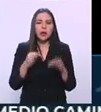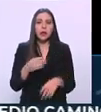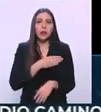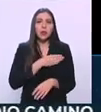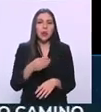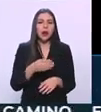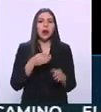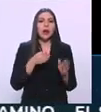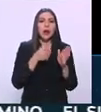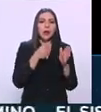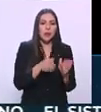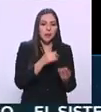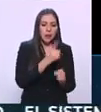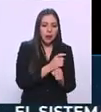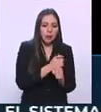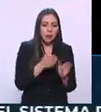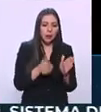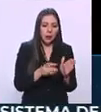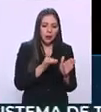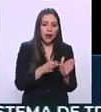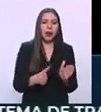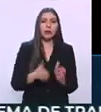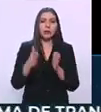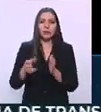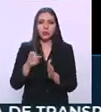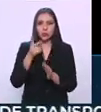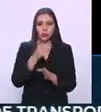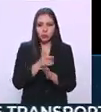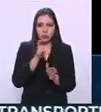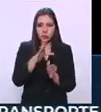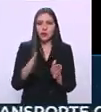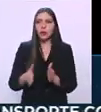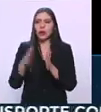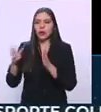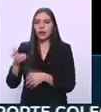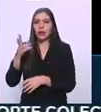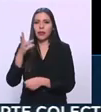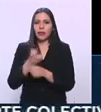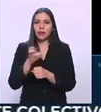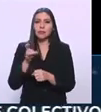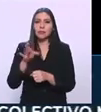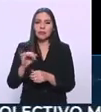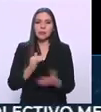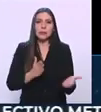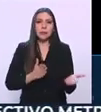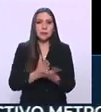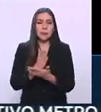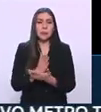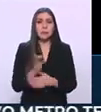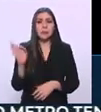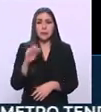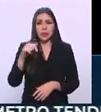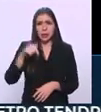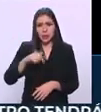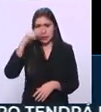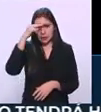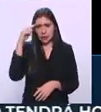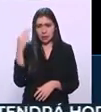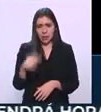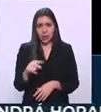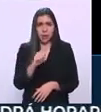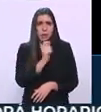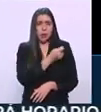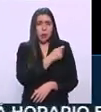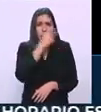seguridad, fase 1, 2 y 3, y en México podríamos haber tenido una vacuna mexicana, así como lo tiene Cuba,